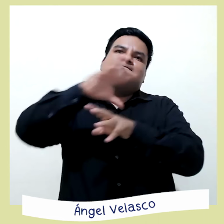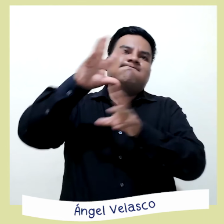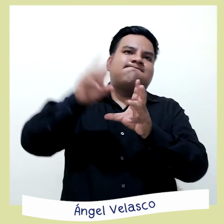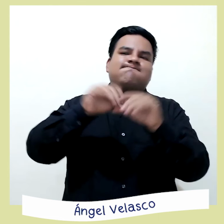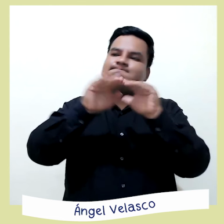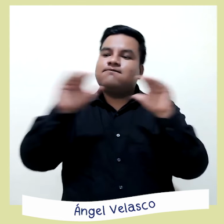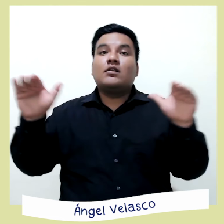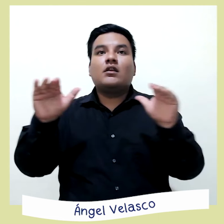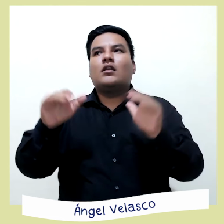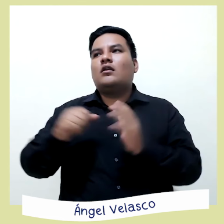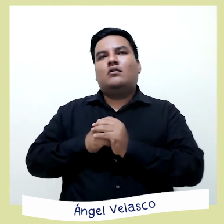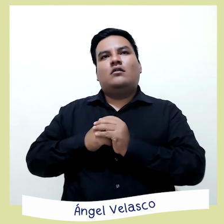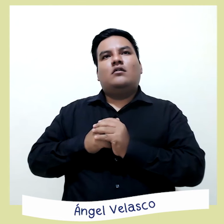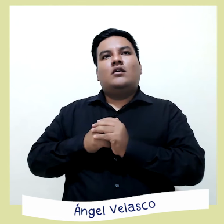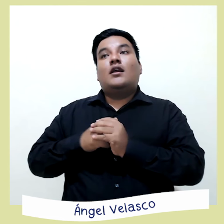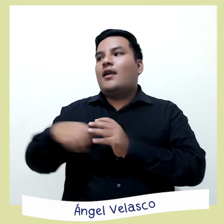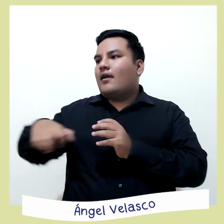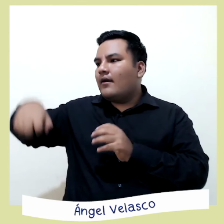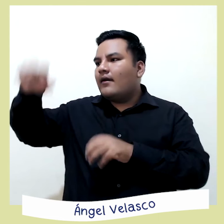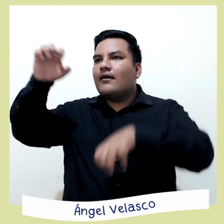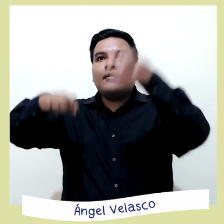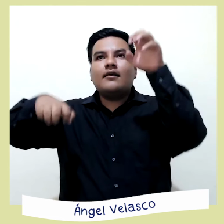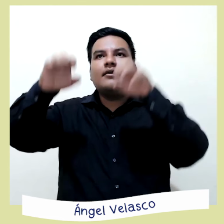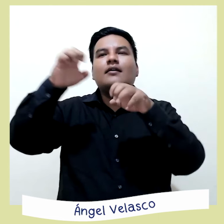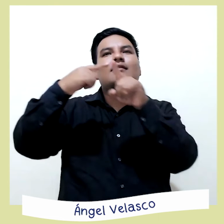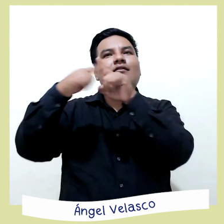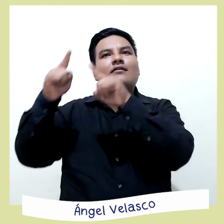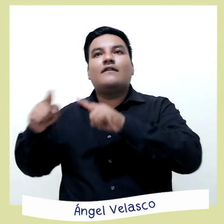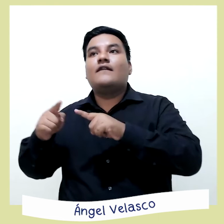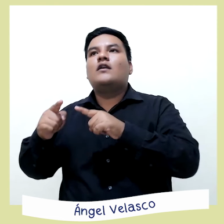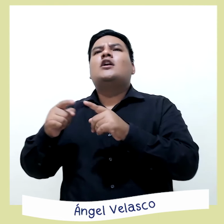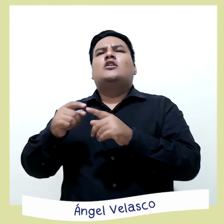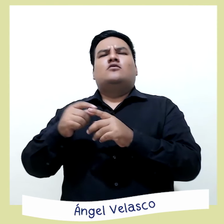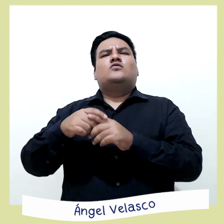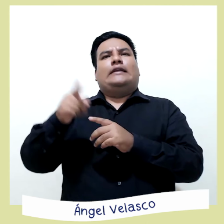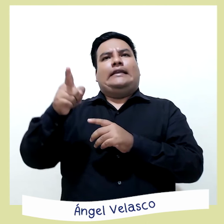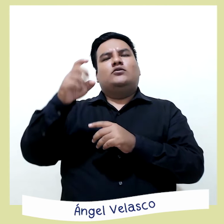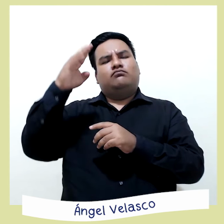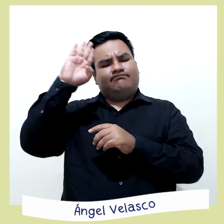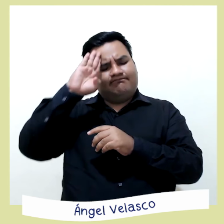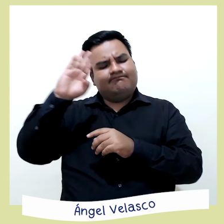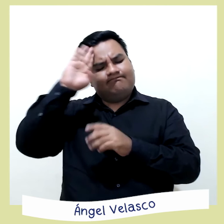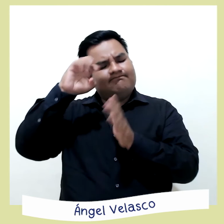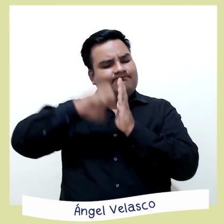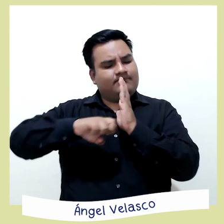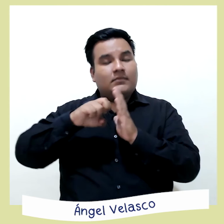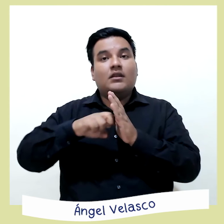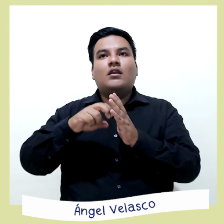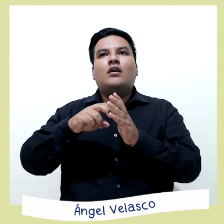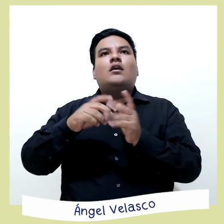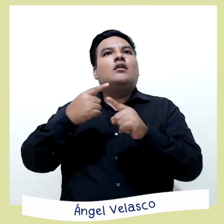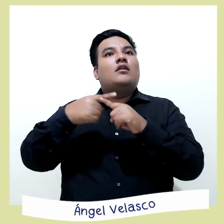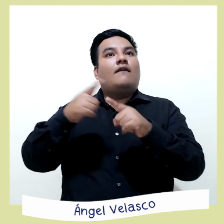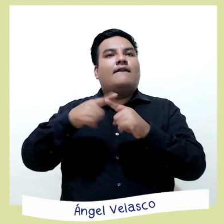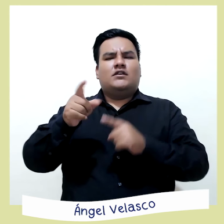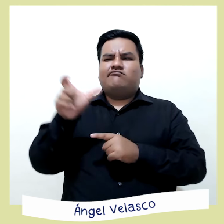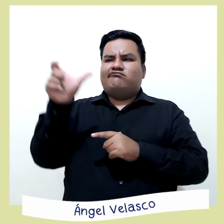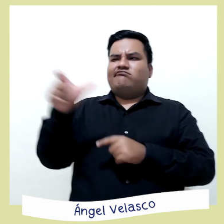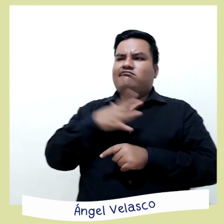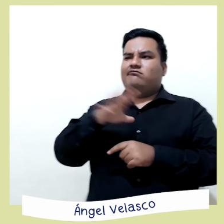más inclusiva e igualitaria. Combatir la discriminación por edad implica crear conciencia, desafiar